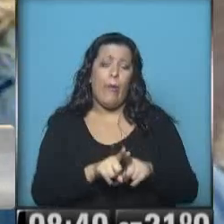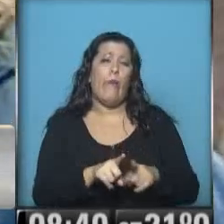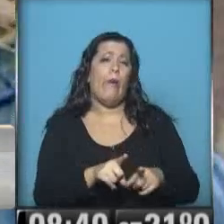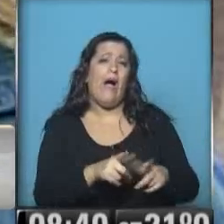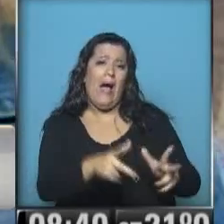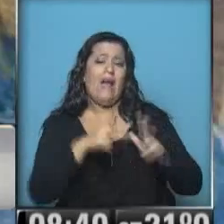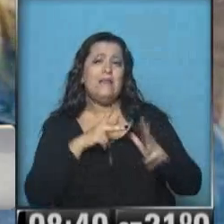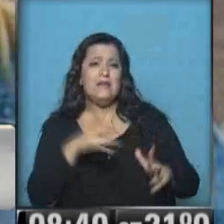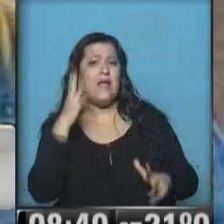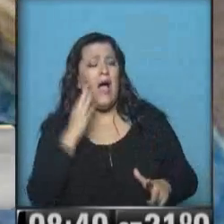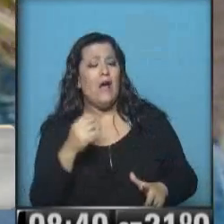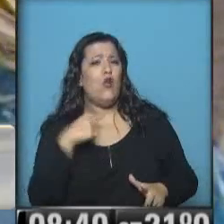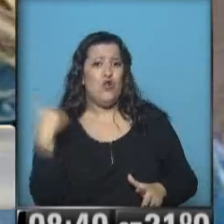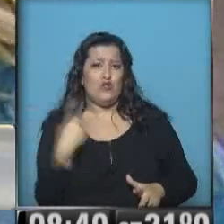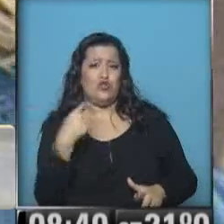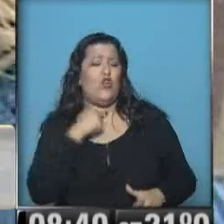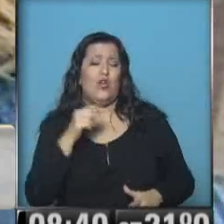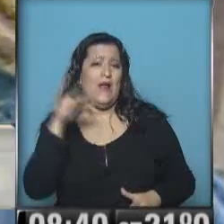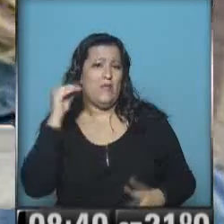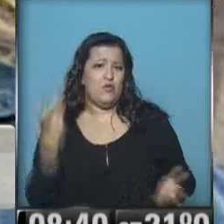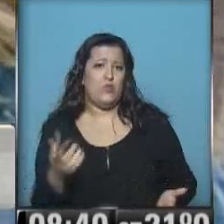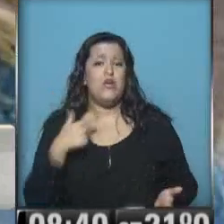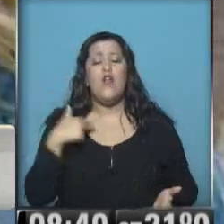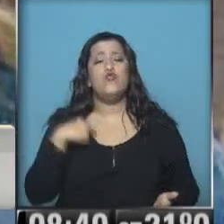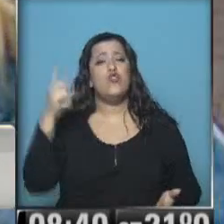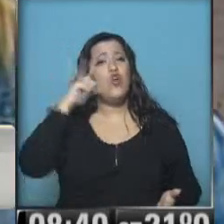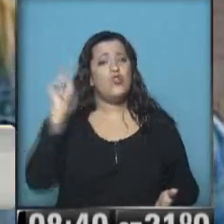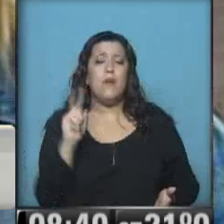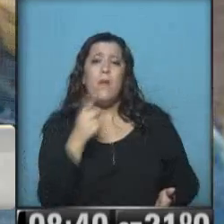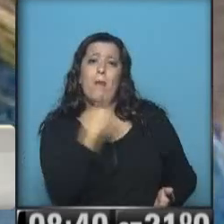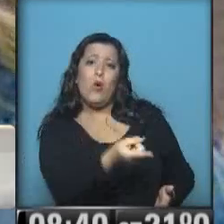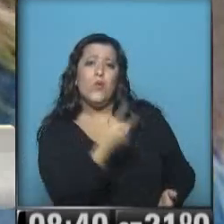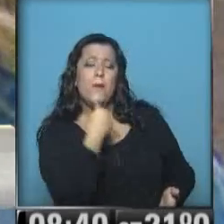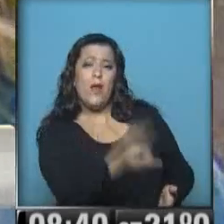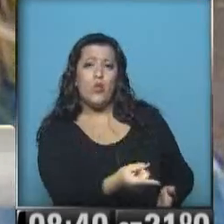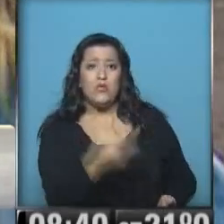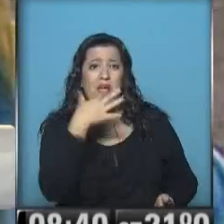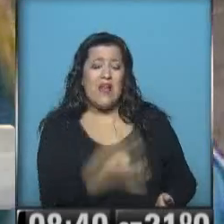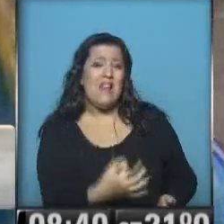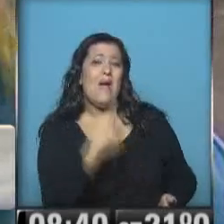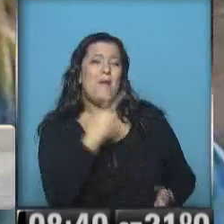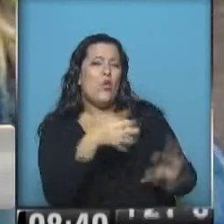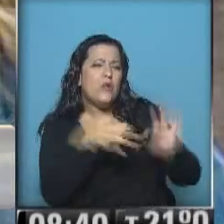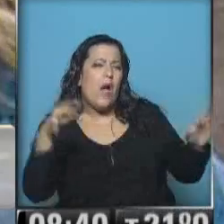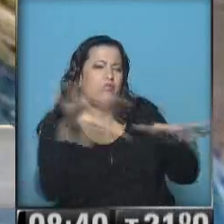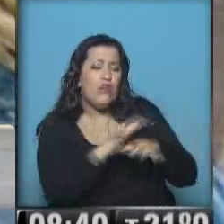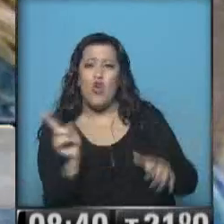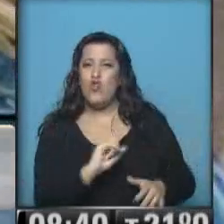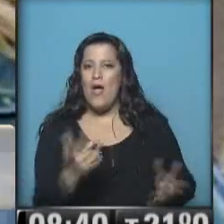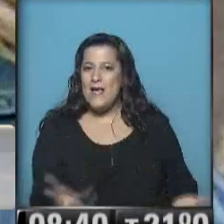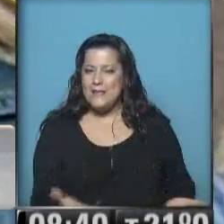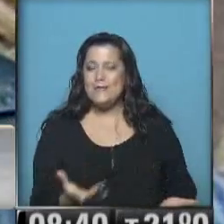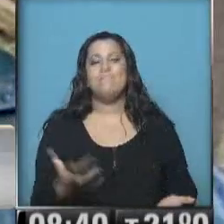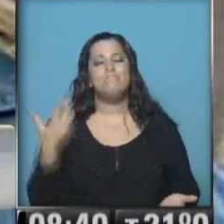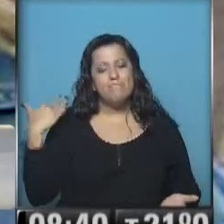no queremos escuchar tal vez uno desde la ignorancia pregunta y dice cosas que no están bien realizadas todo